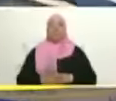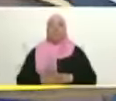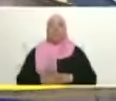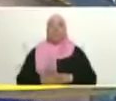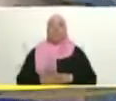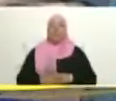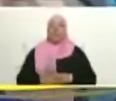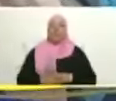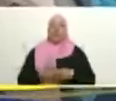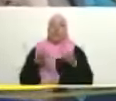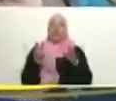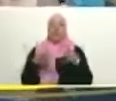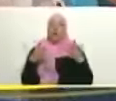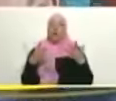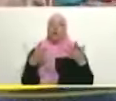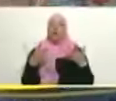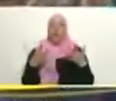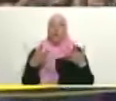Vértice 9,